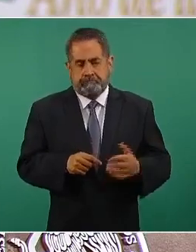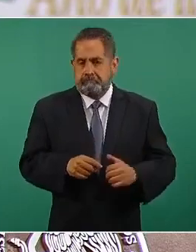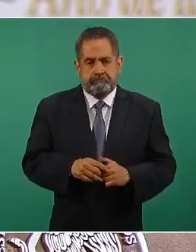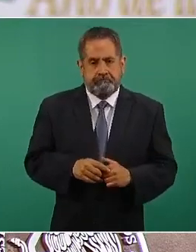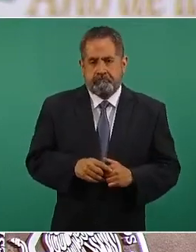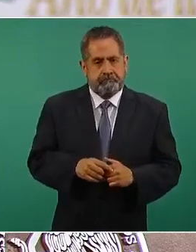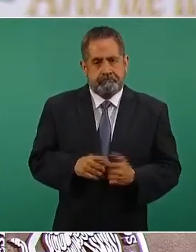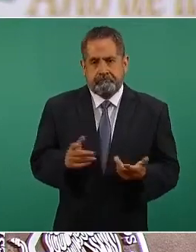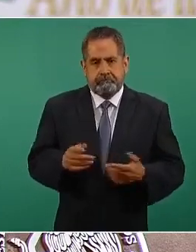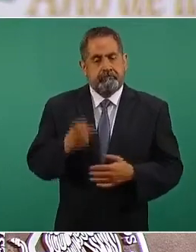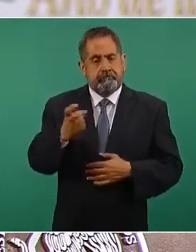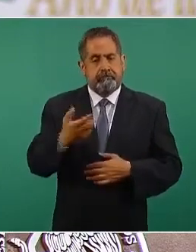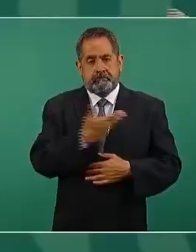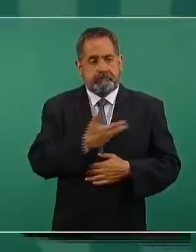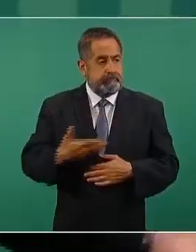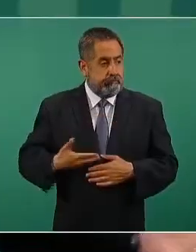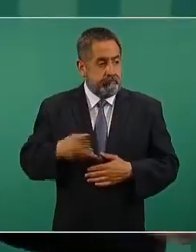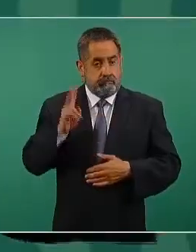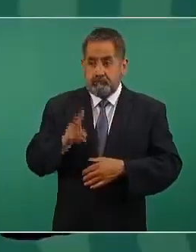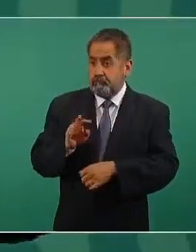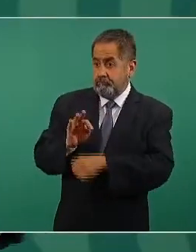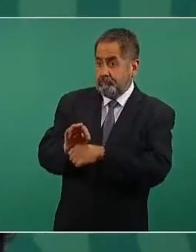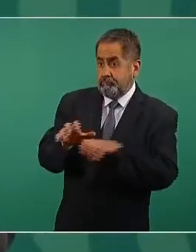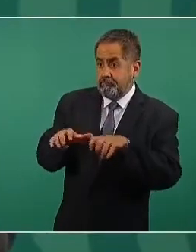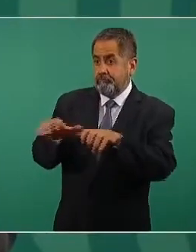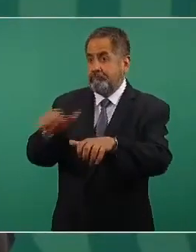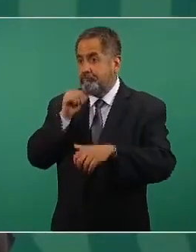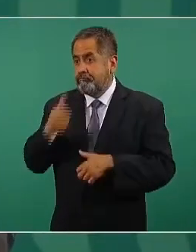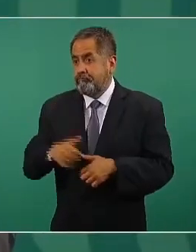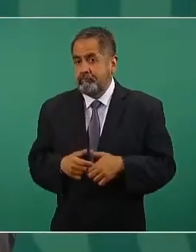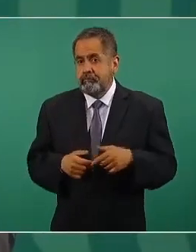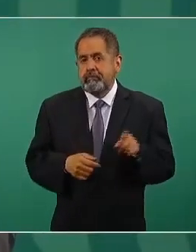pues el presidente no representa al pueblo,